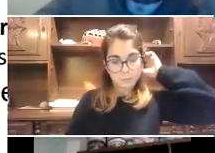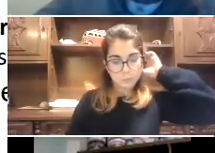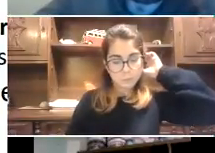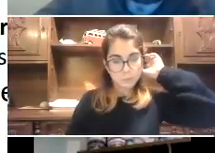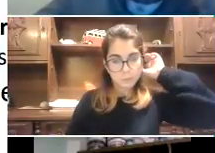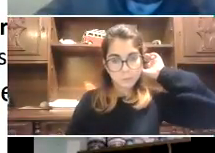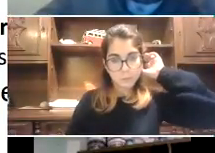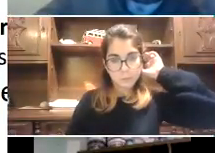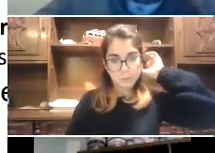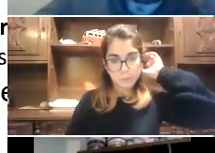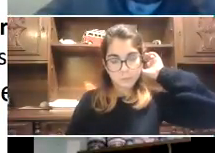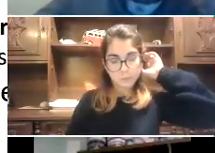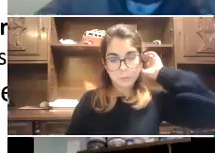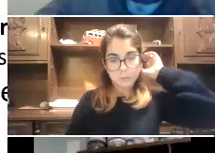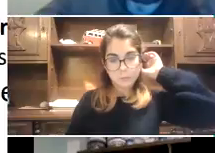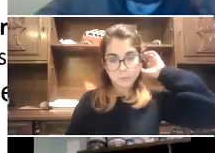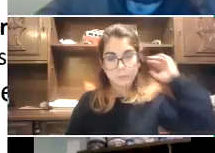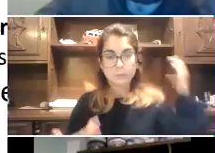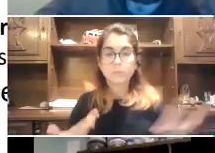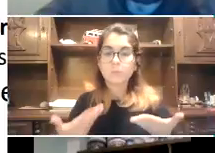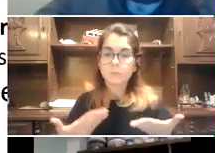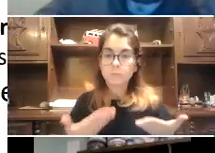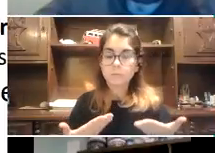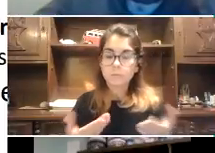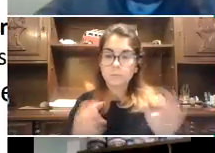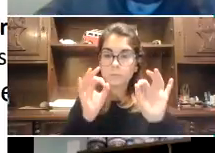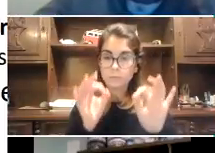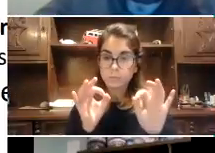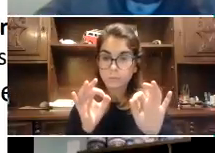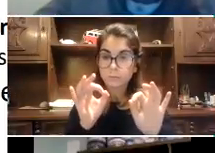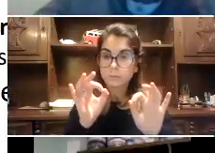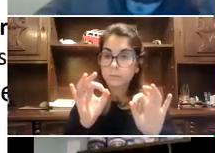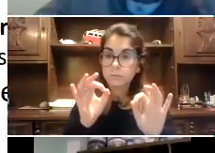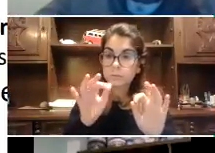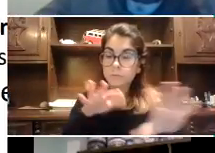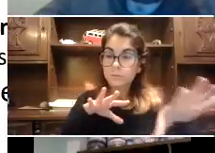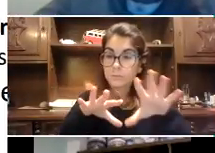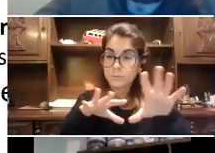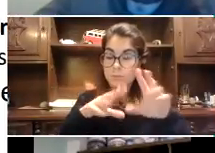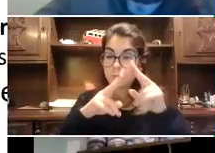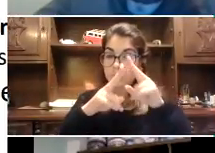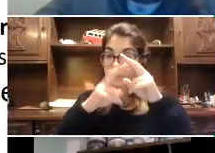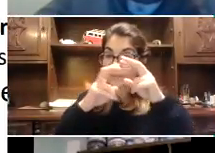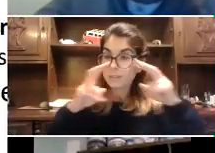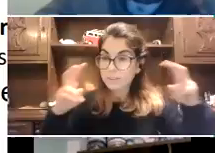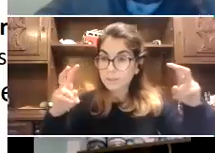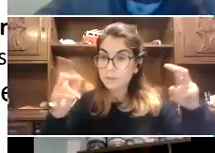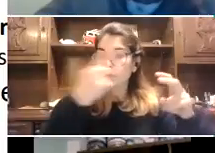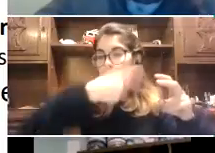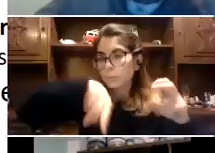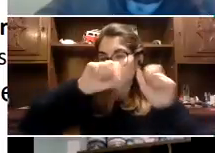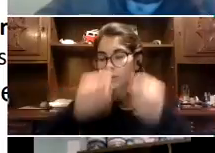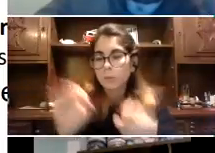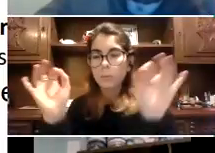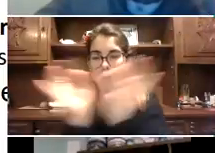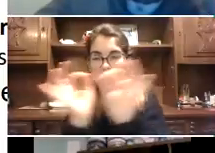Ahora, justamente como los fenómenos eléctricos los podemos describir o explicar